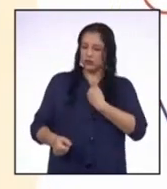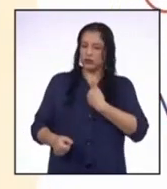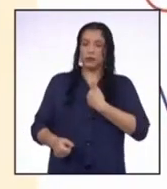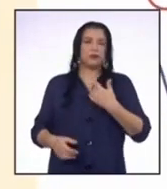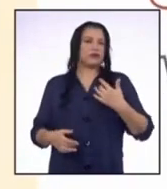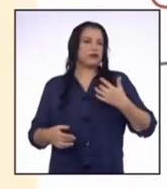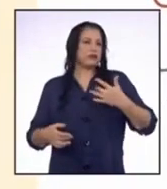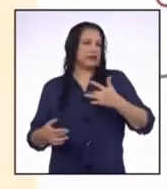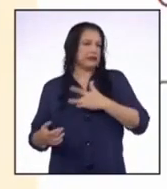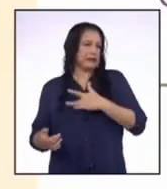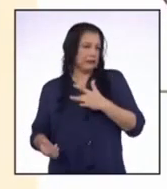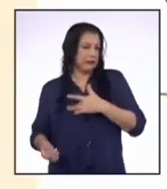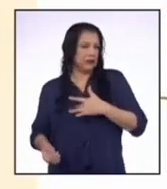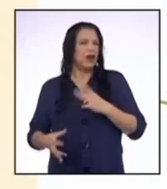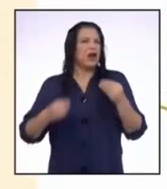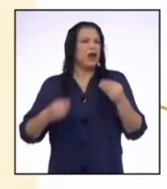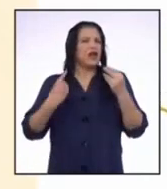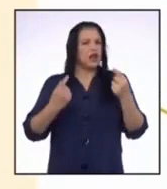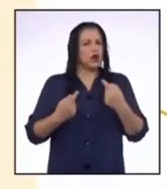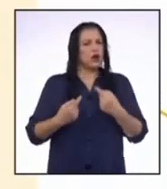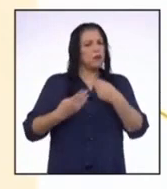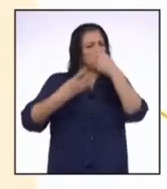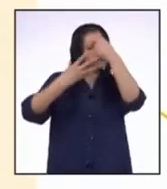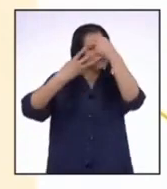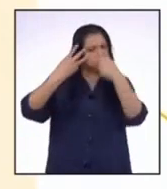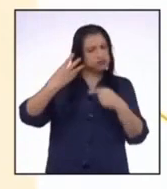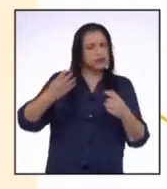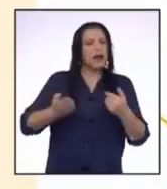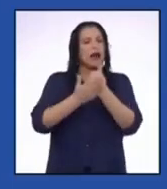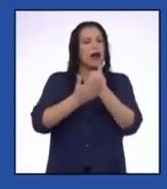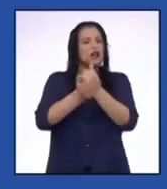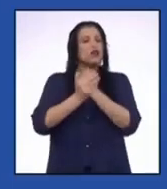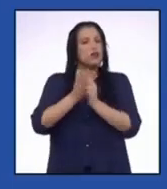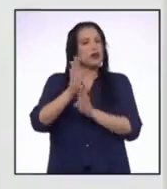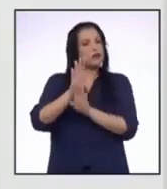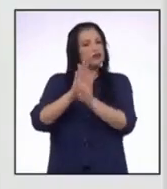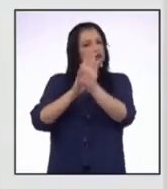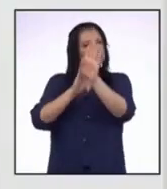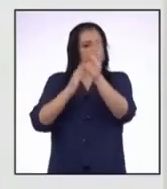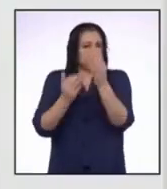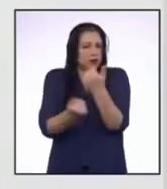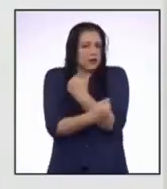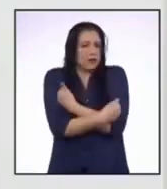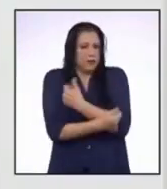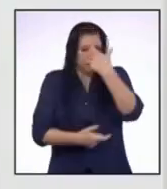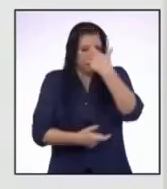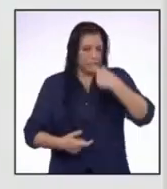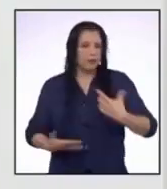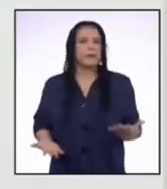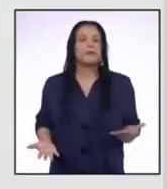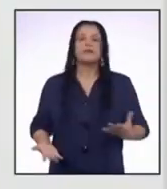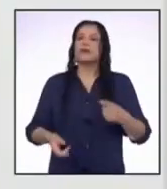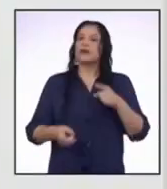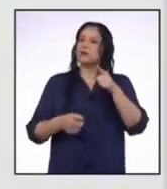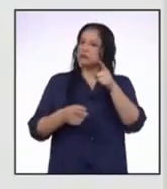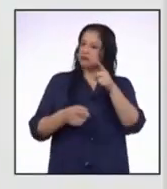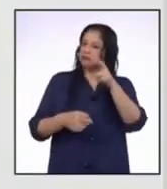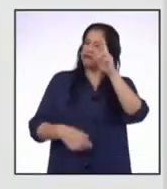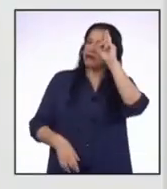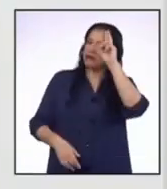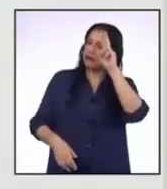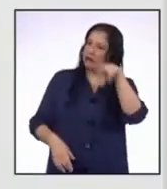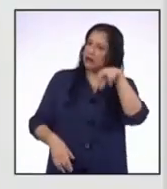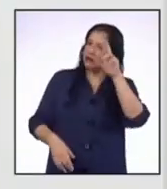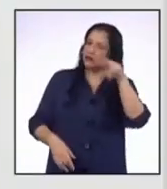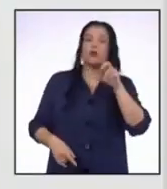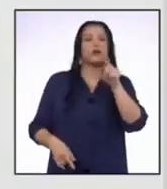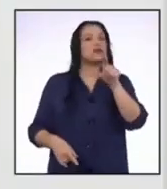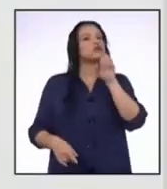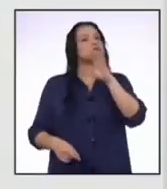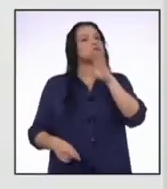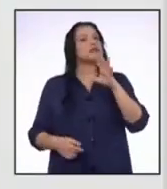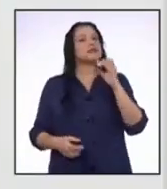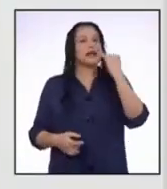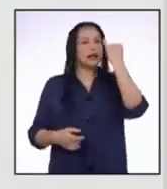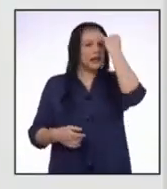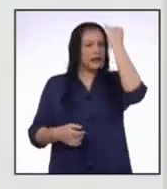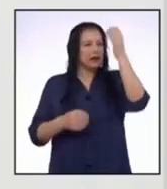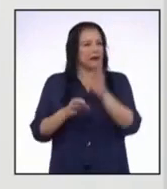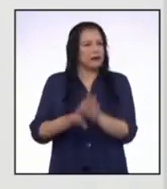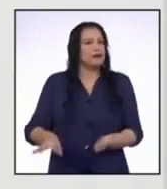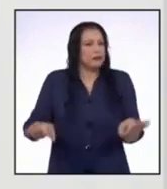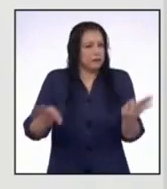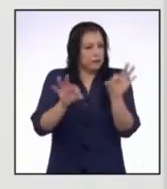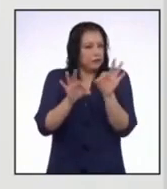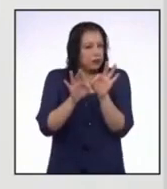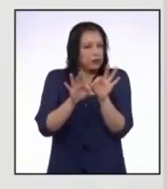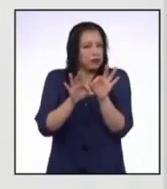y cómo éstas ayudan al desarrollo de la autoestima. Tienes razón cuando mencionas que la idea